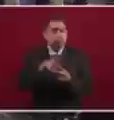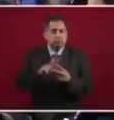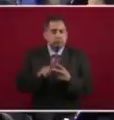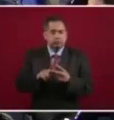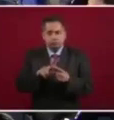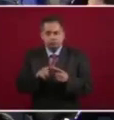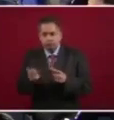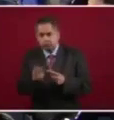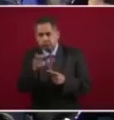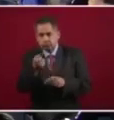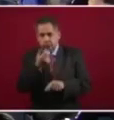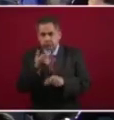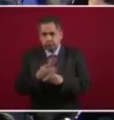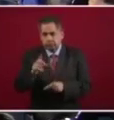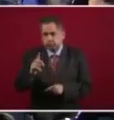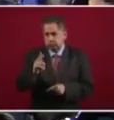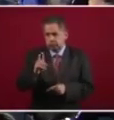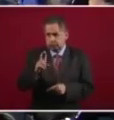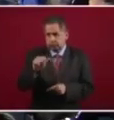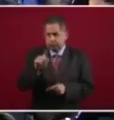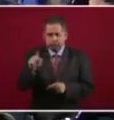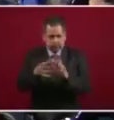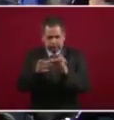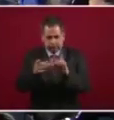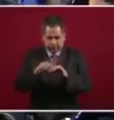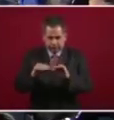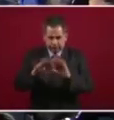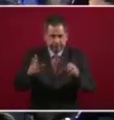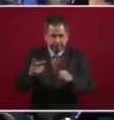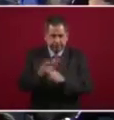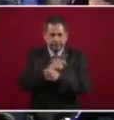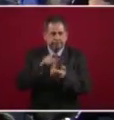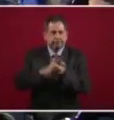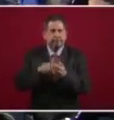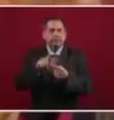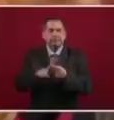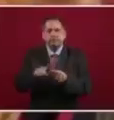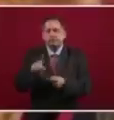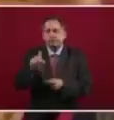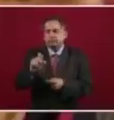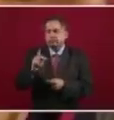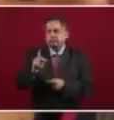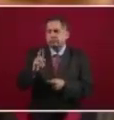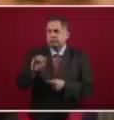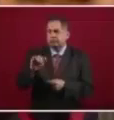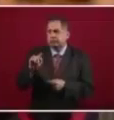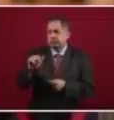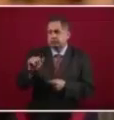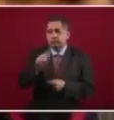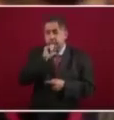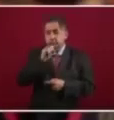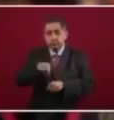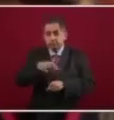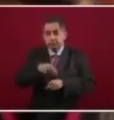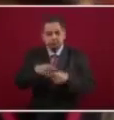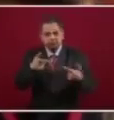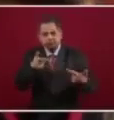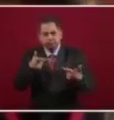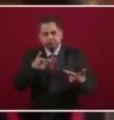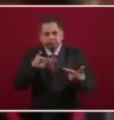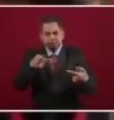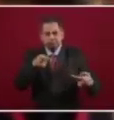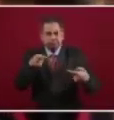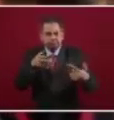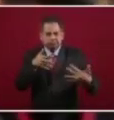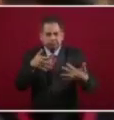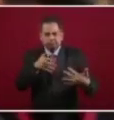para el secretario Durazo, si puede ampliar un poquito lo de lo que pasó en Agua Prieta, que también fueron varias horas de enfrentamiento, y si